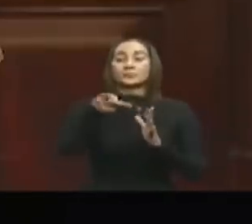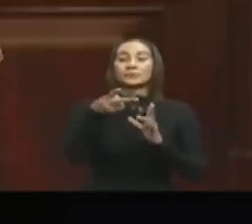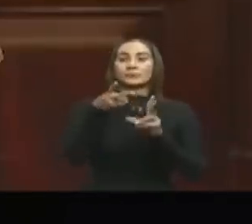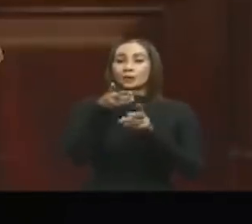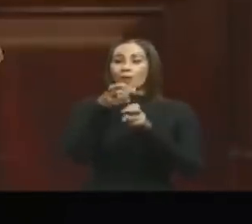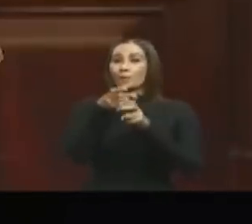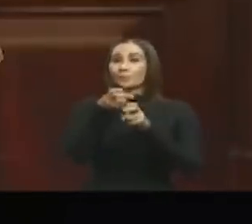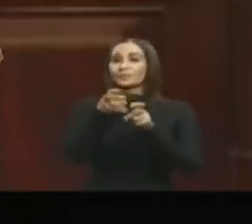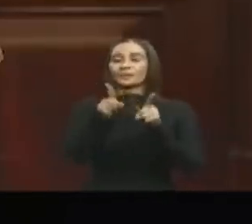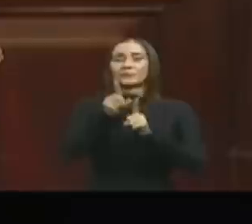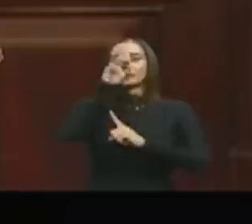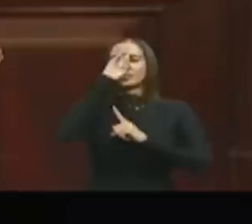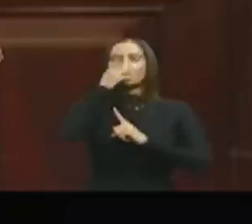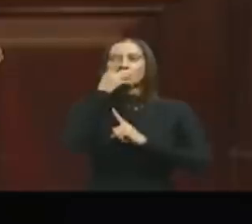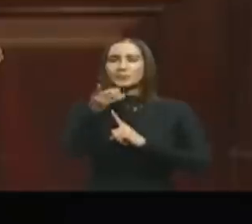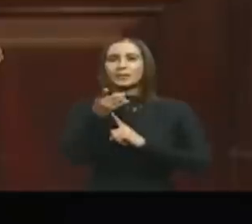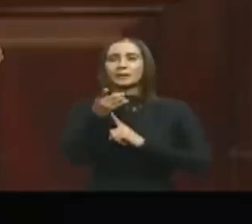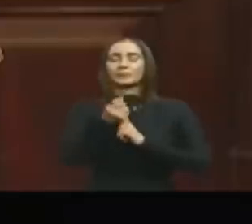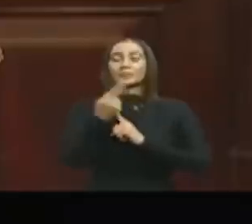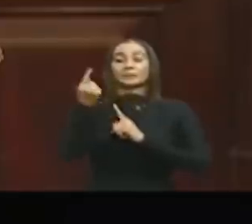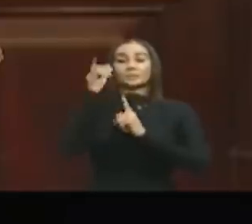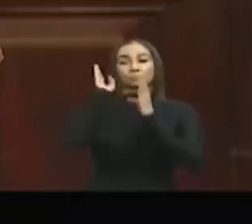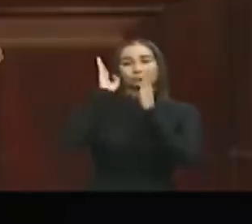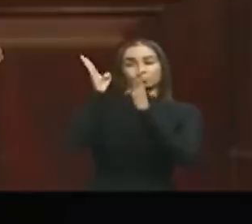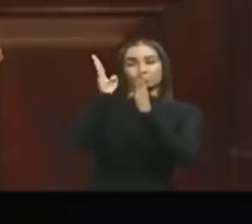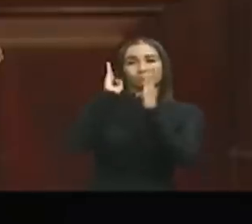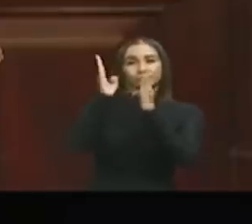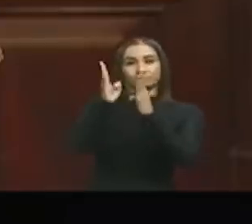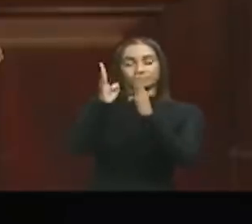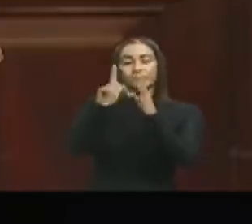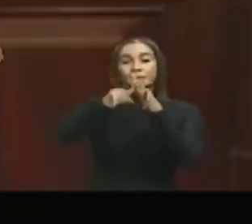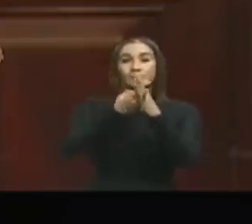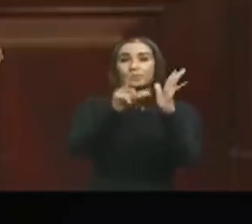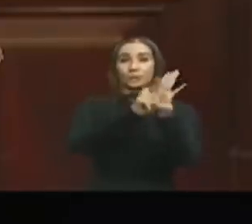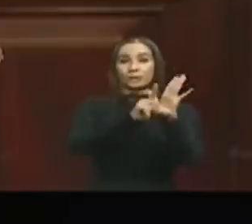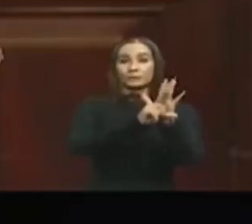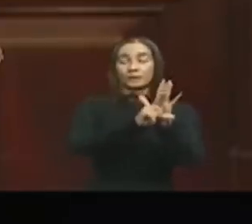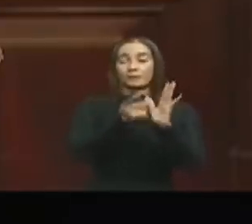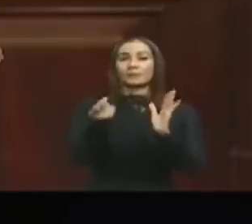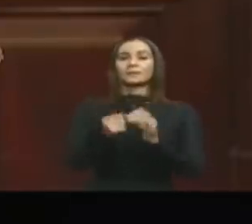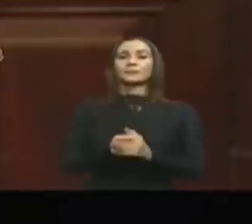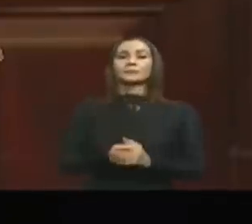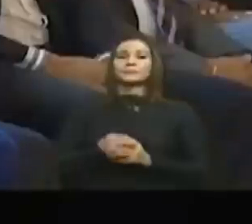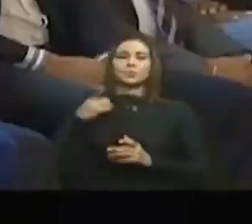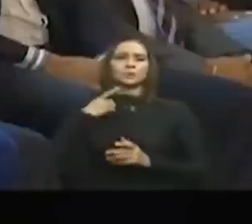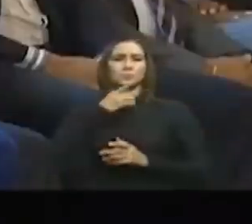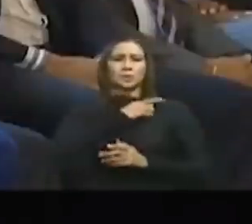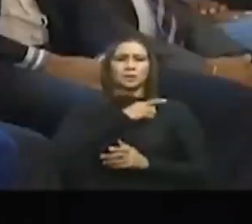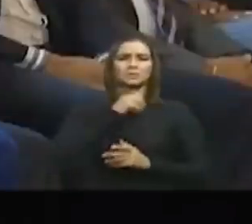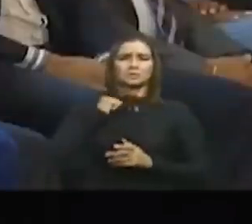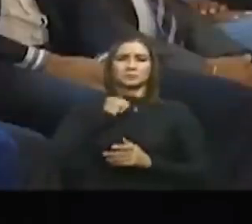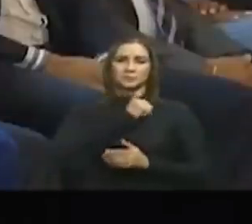conquista del pueblo dominicano que se mantuvo atento al curso de esta iniciativa en las cámaras legislativas.